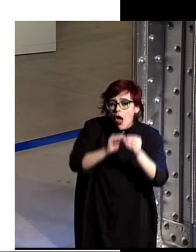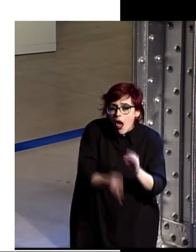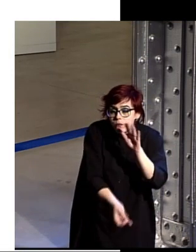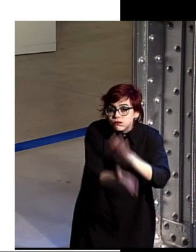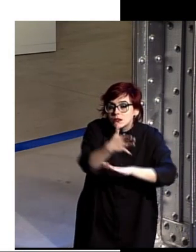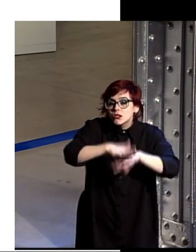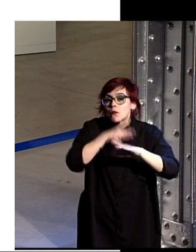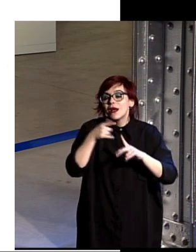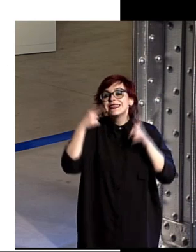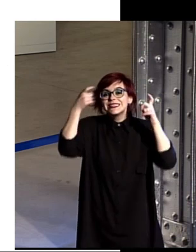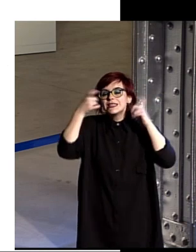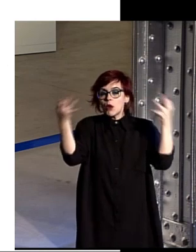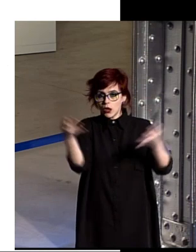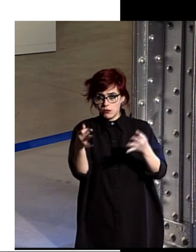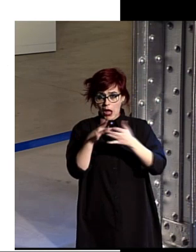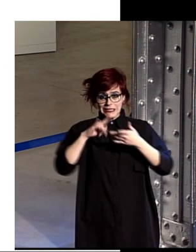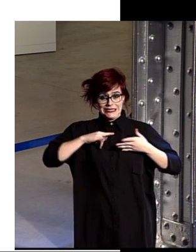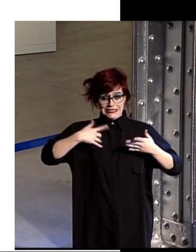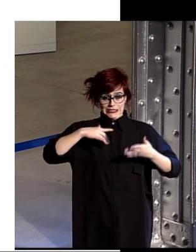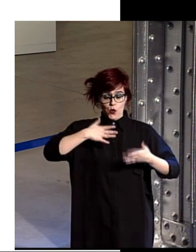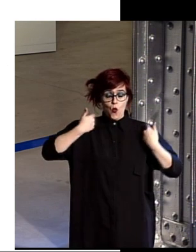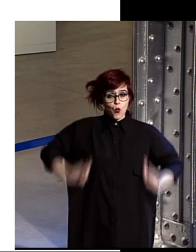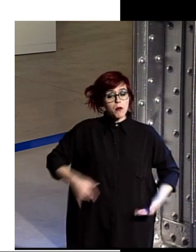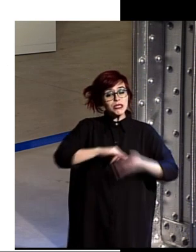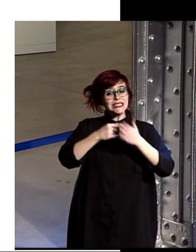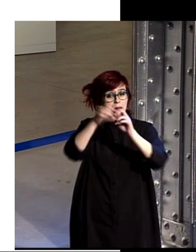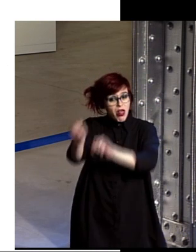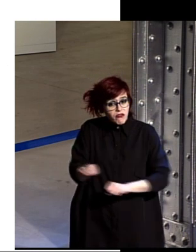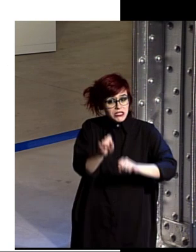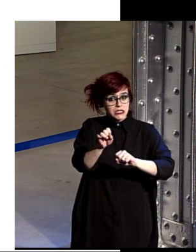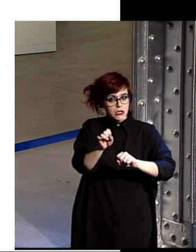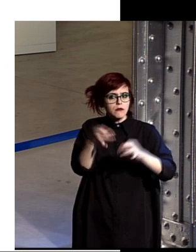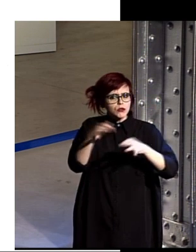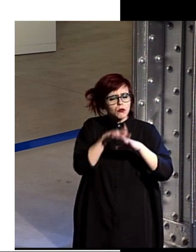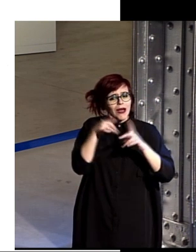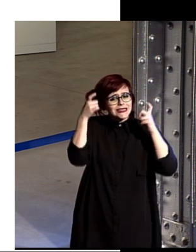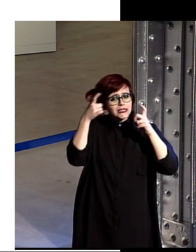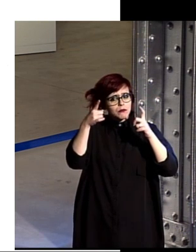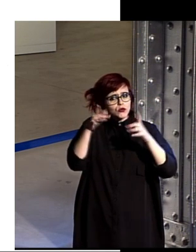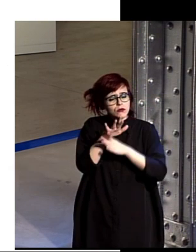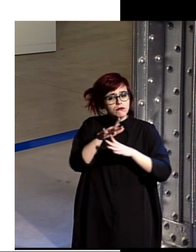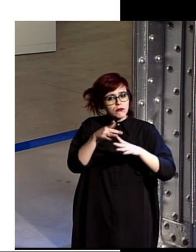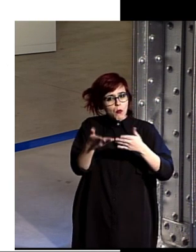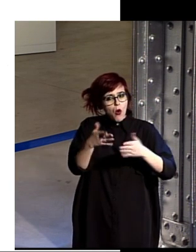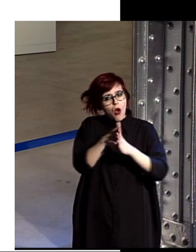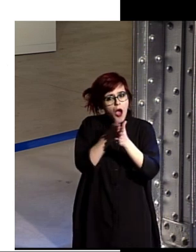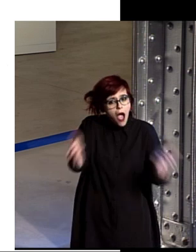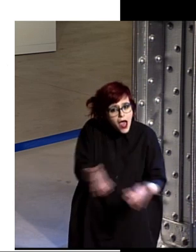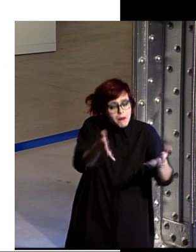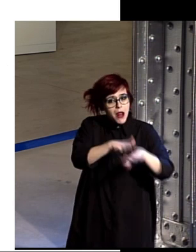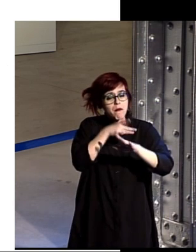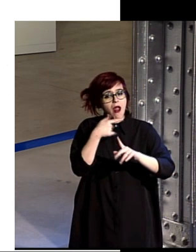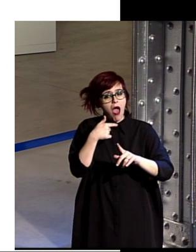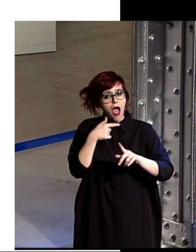sistema inmune bloquee una infección. Y la mejor forma de bloquear una infección es producir anticuerpos, y esos anticuerpos se unen a esas moléculas